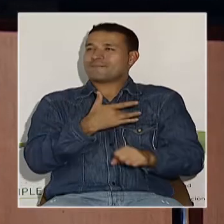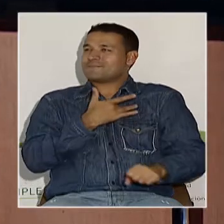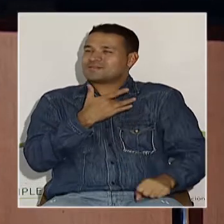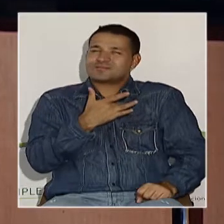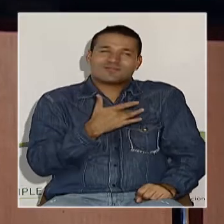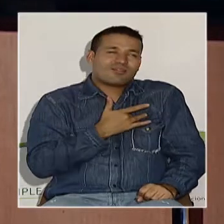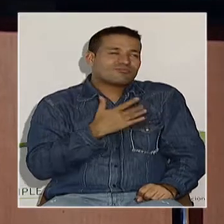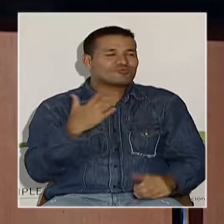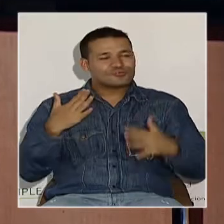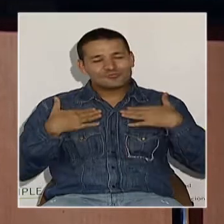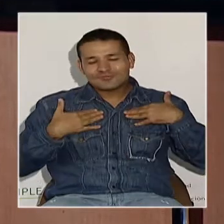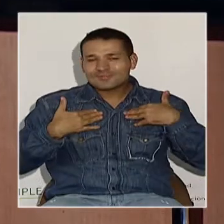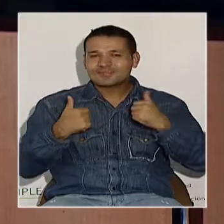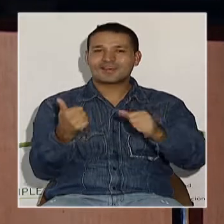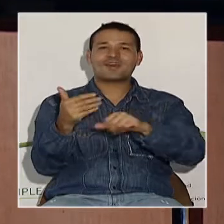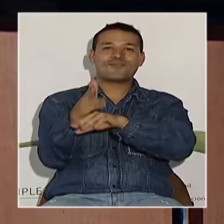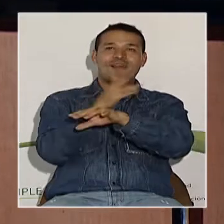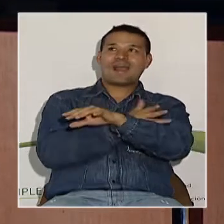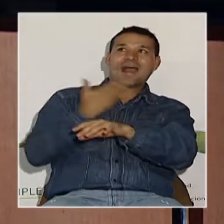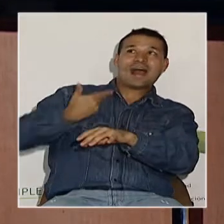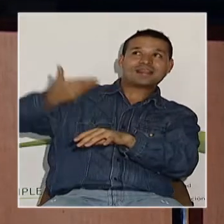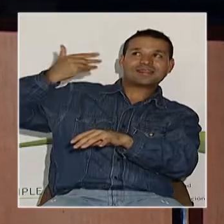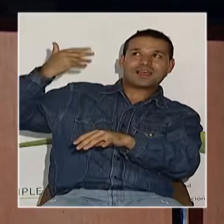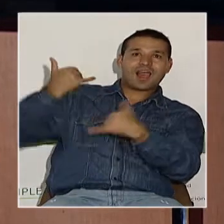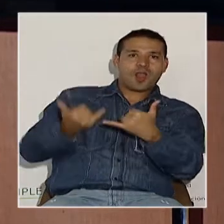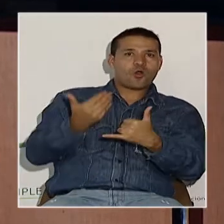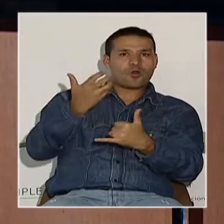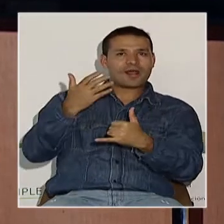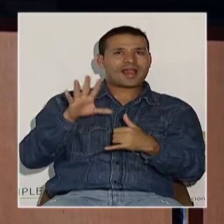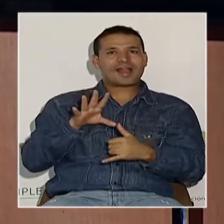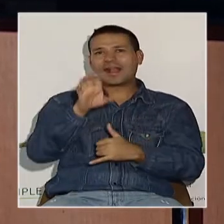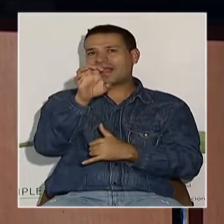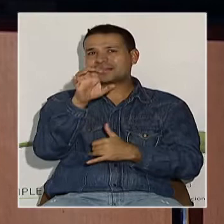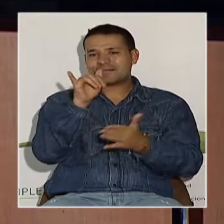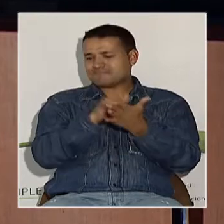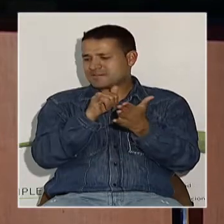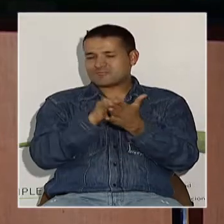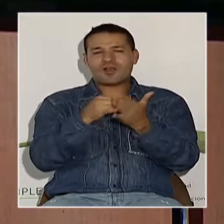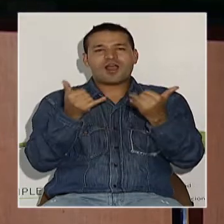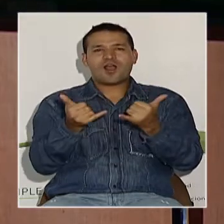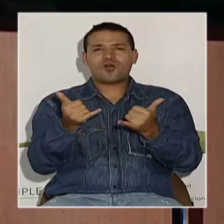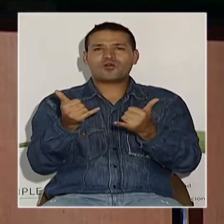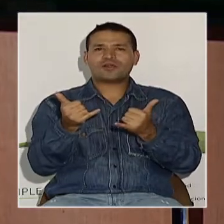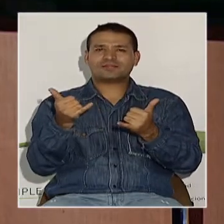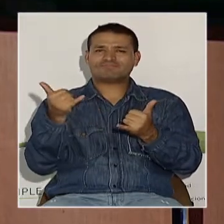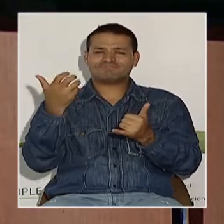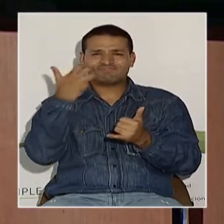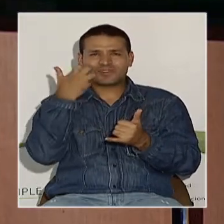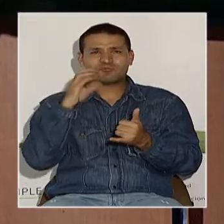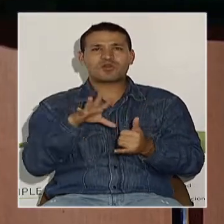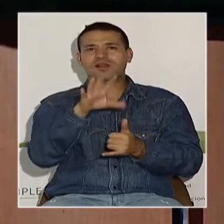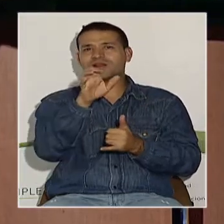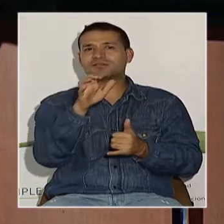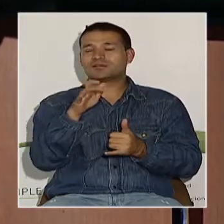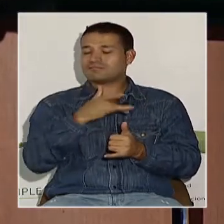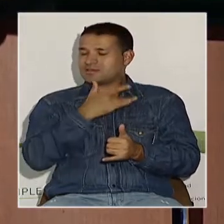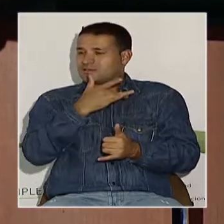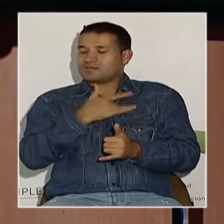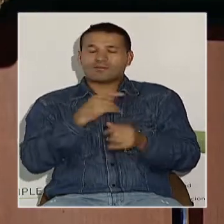cuando estaba aliviado, reconociendo todo lo que le había aliviado en su vida, la enfermedad, porque despertó.